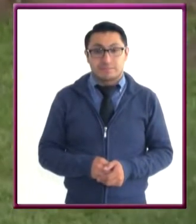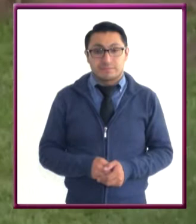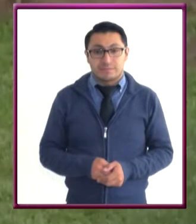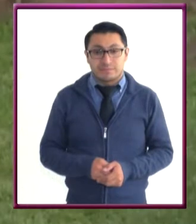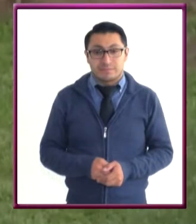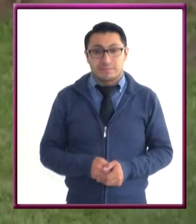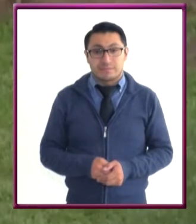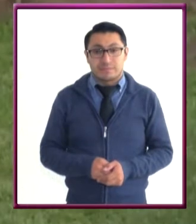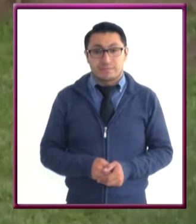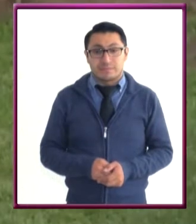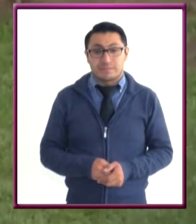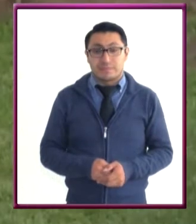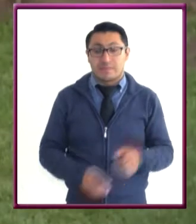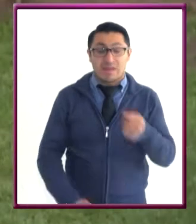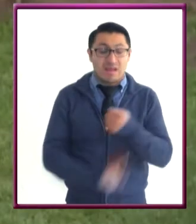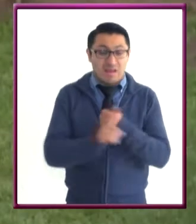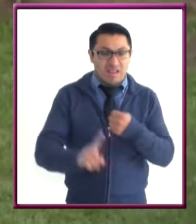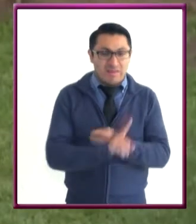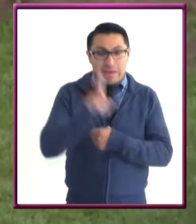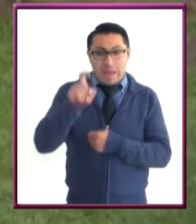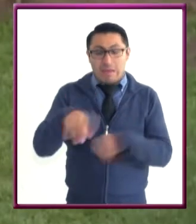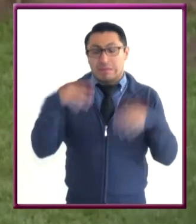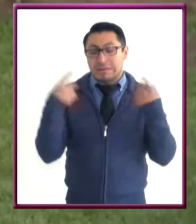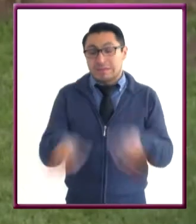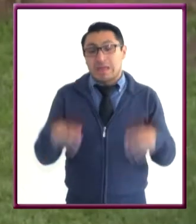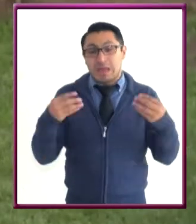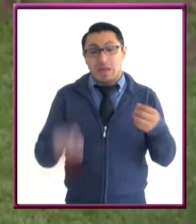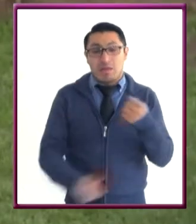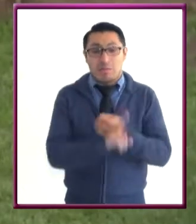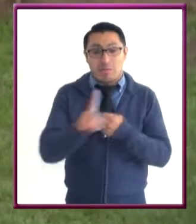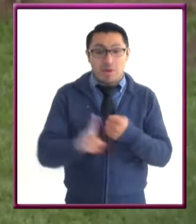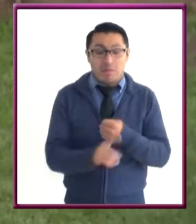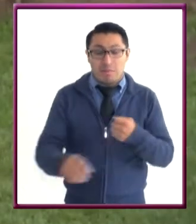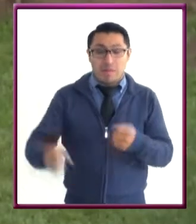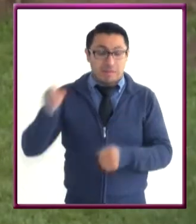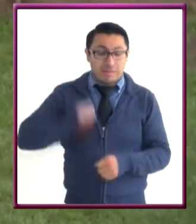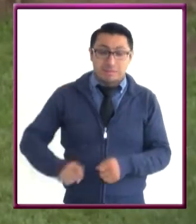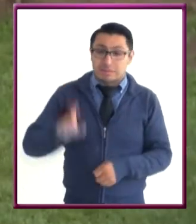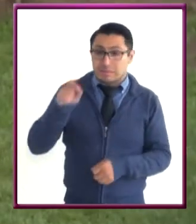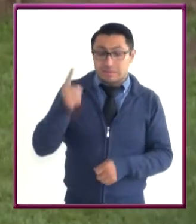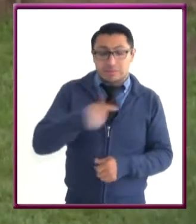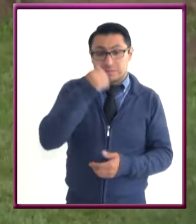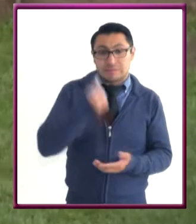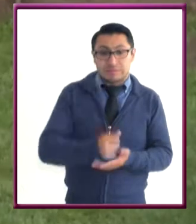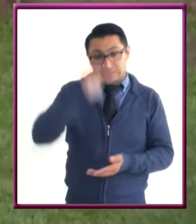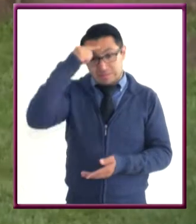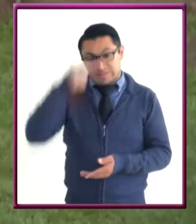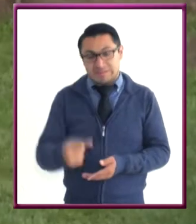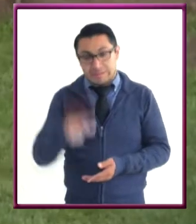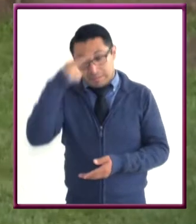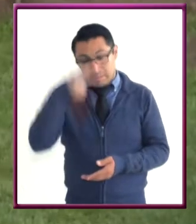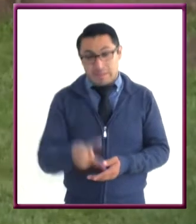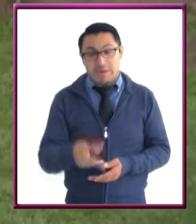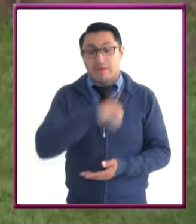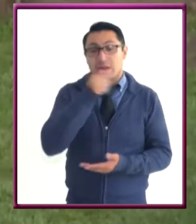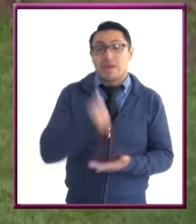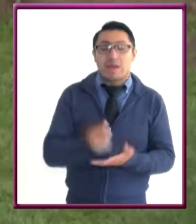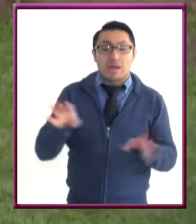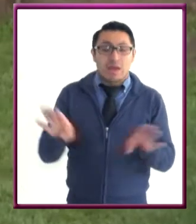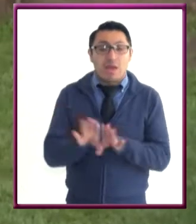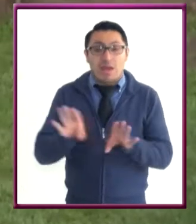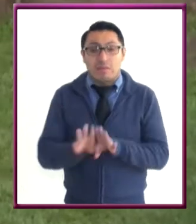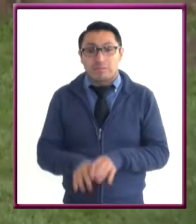El problema del agua es tal vez el problema medular del siglo XXI en la Ciudad de México. Estamos en una ciudad que ha